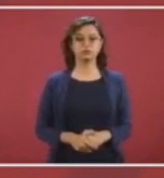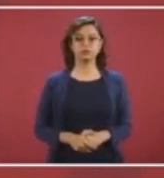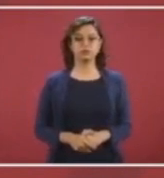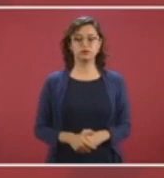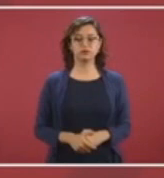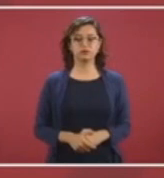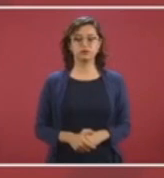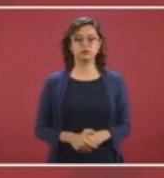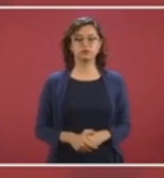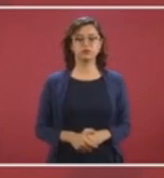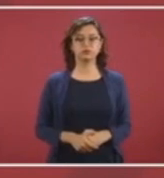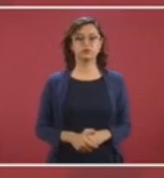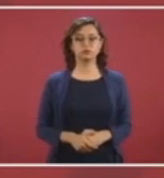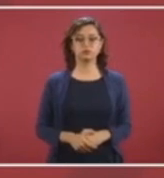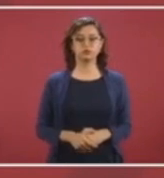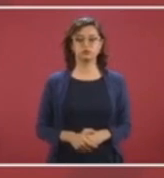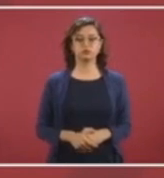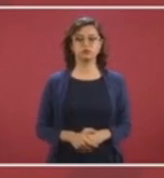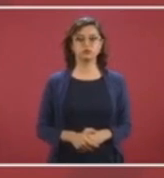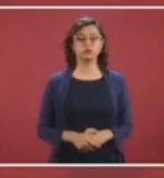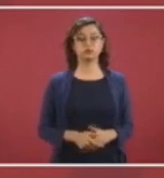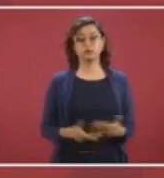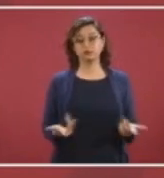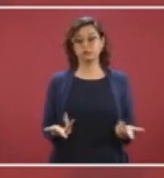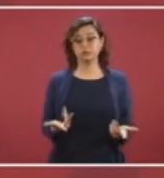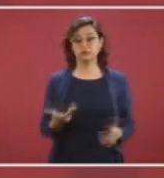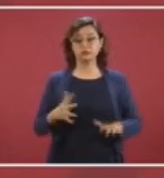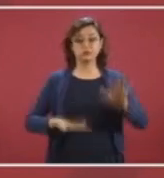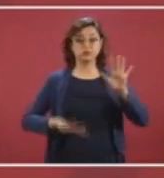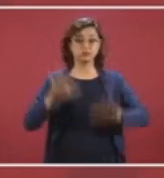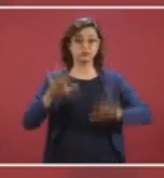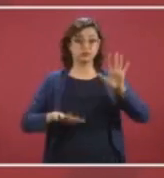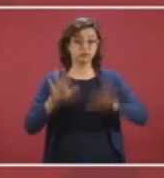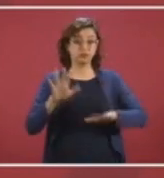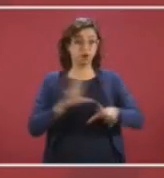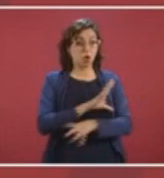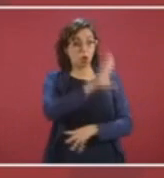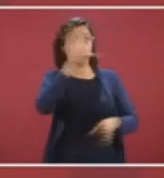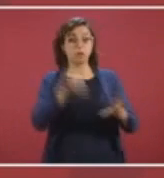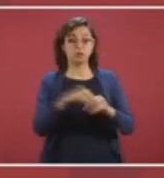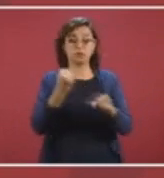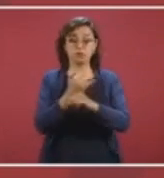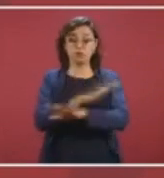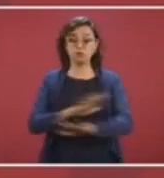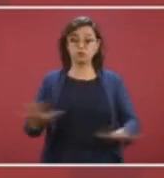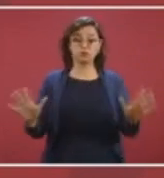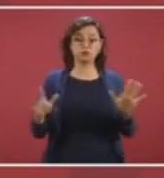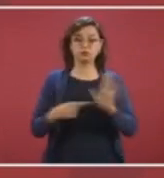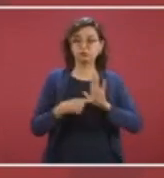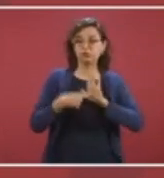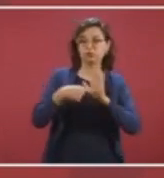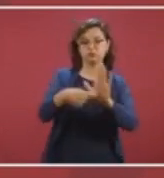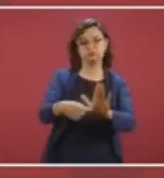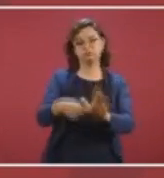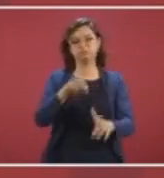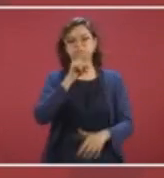conocen, ¿no?, los comunicados, pero ayer ya la Secretaría de Relaciones